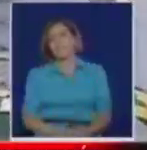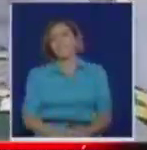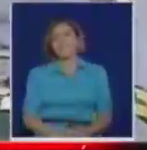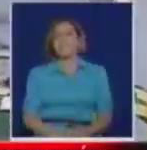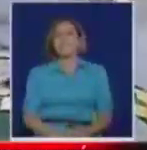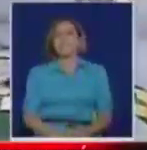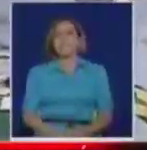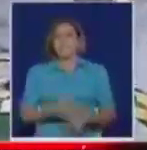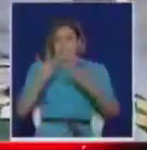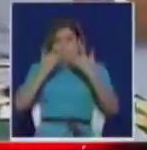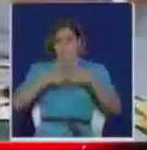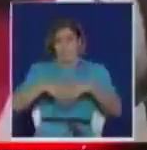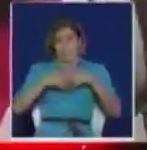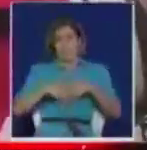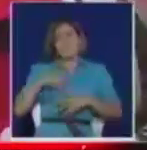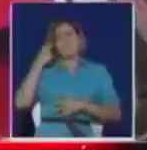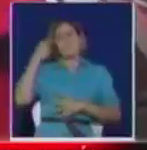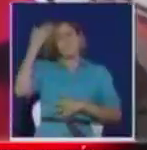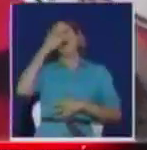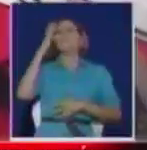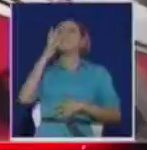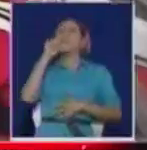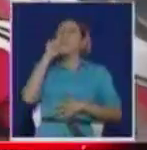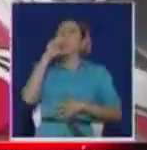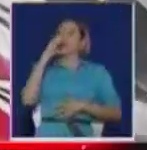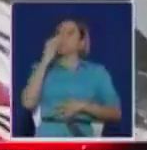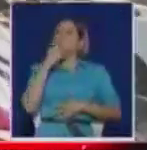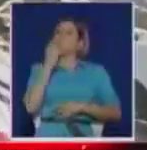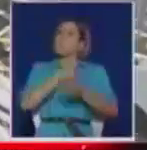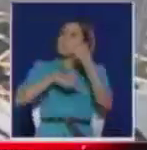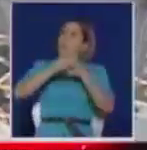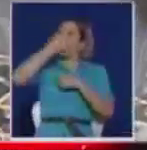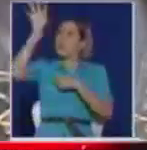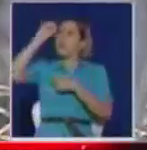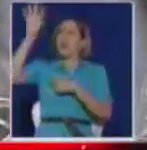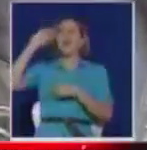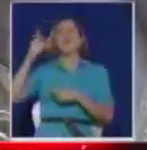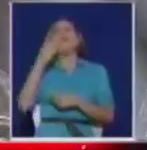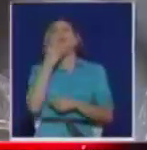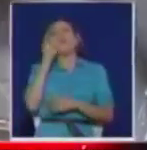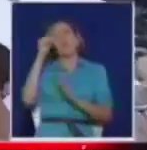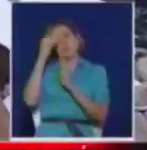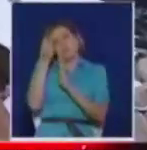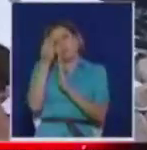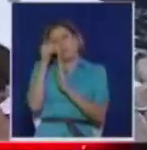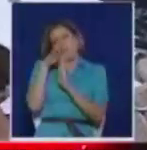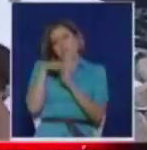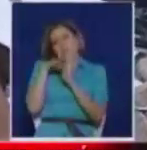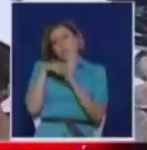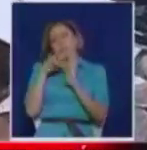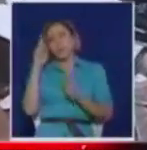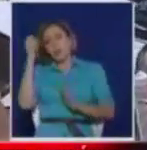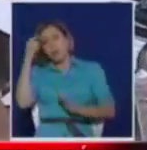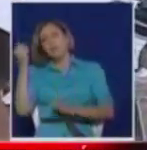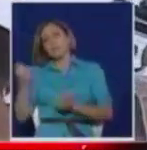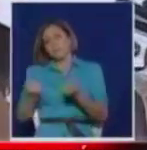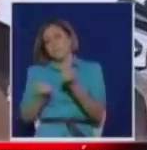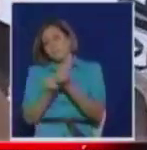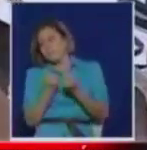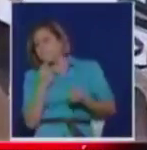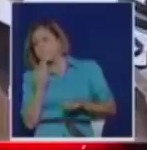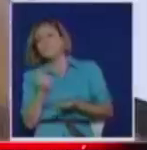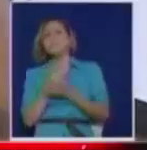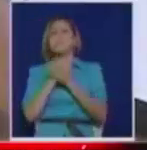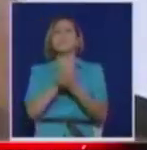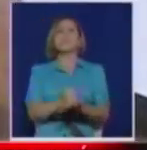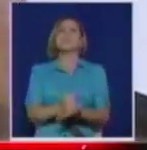Empresarios ven en los tratados la oportunidad para incentivar el producto y mejorar la competencia, hasta la reducción de precios. Y aunque el gobierno ha brindado algún tipo de protección